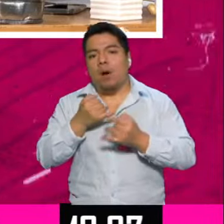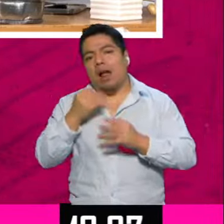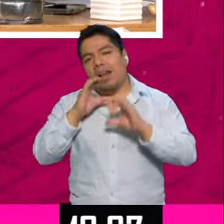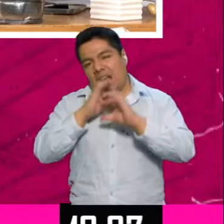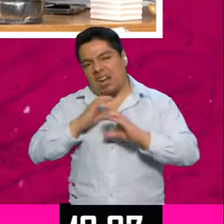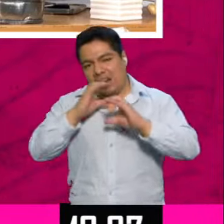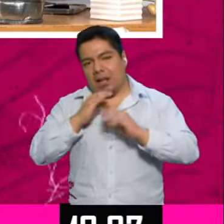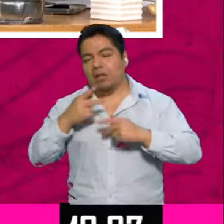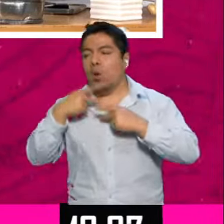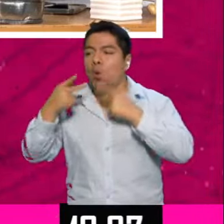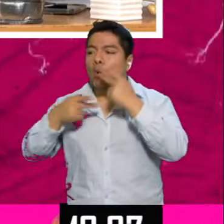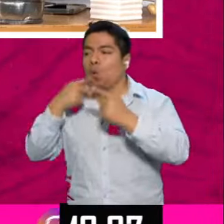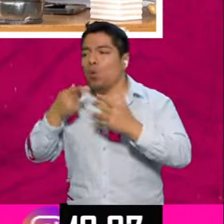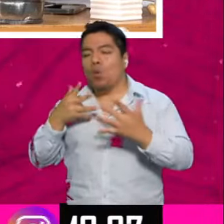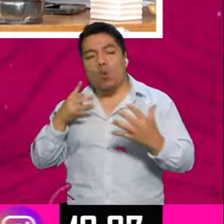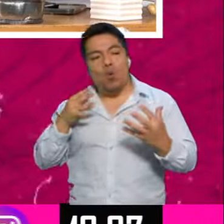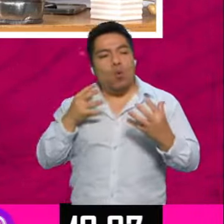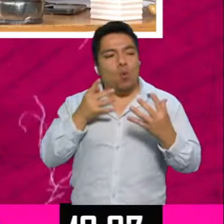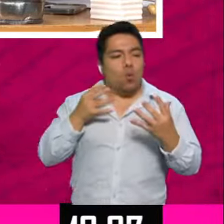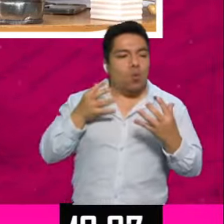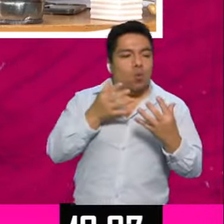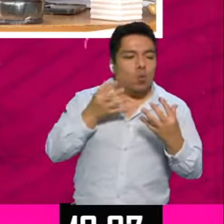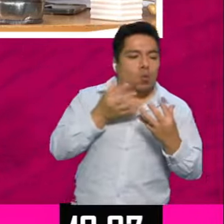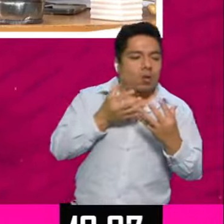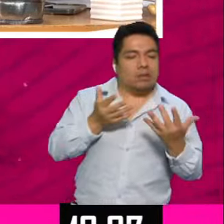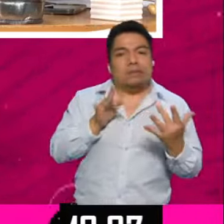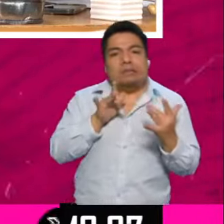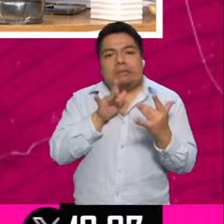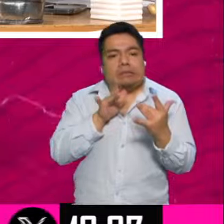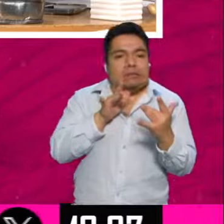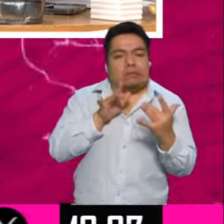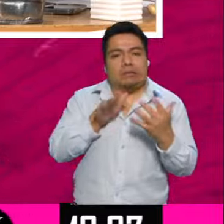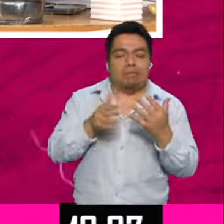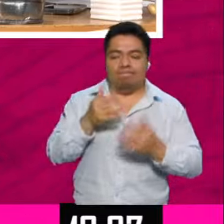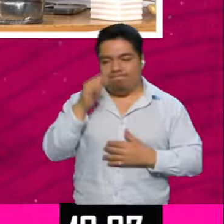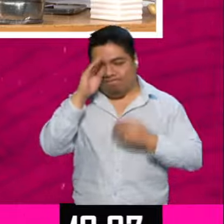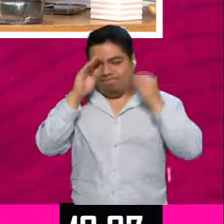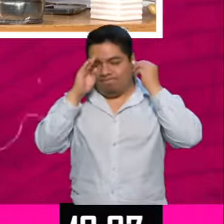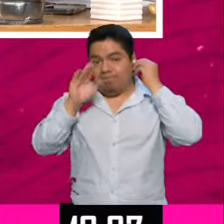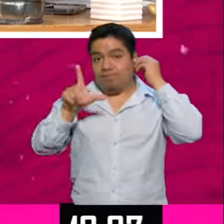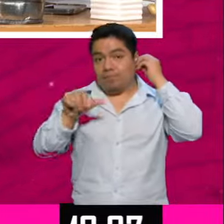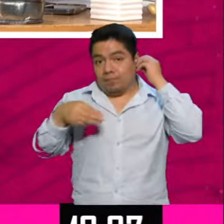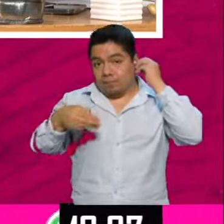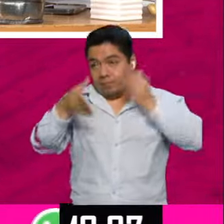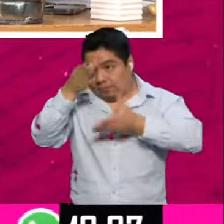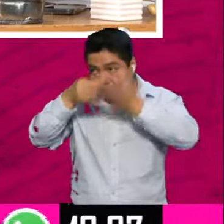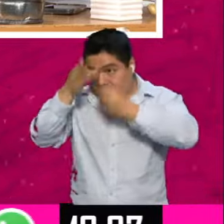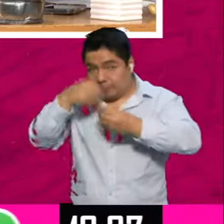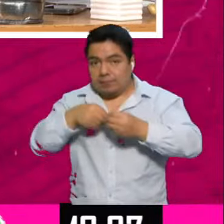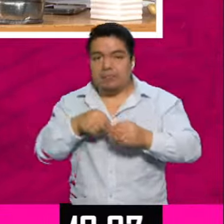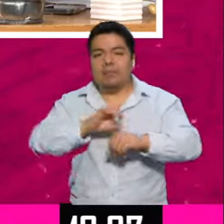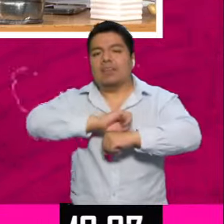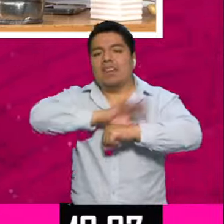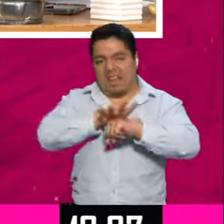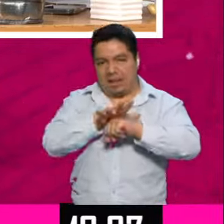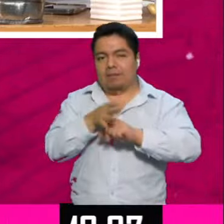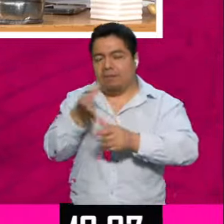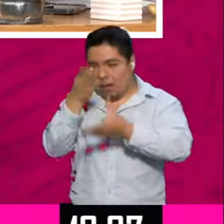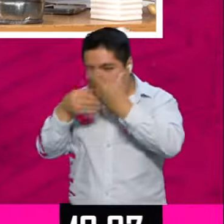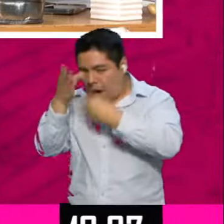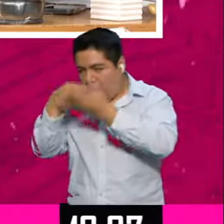de las canciones. Que entonces, son bellísimas. Así es. Entonces comencé a aprender lengua de señas. En pandemia me